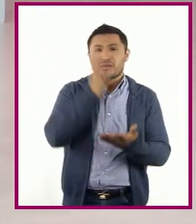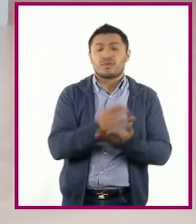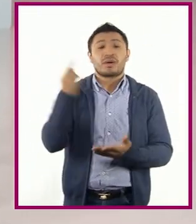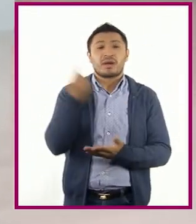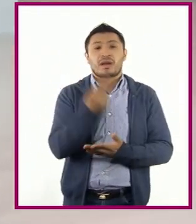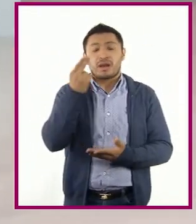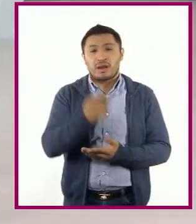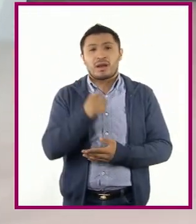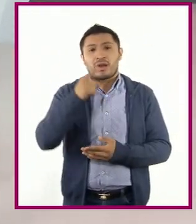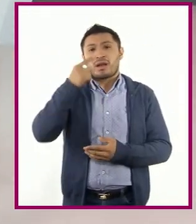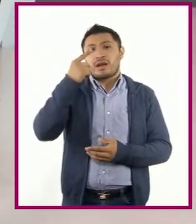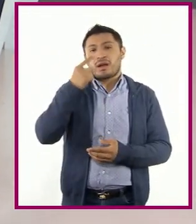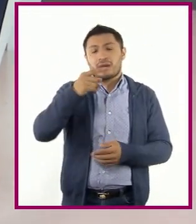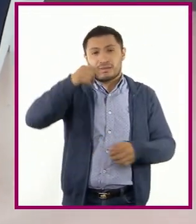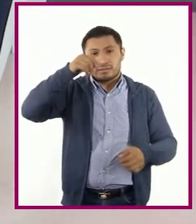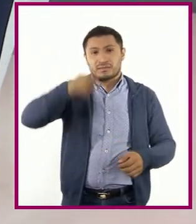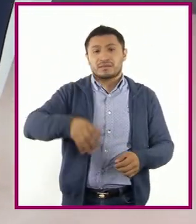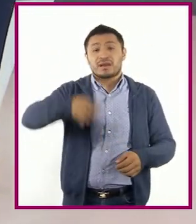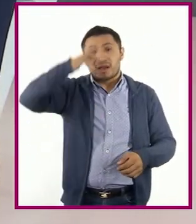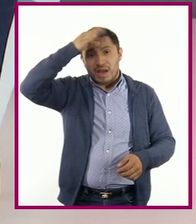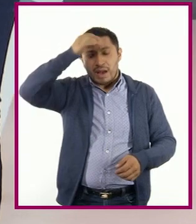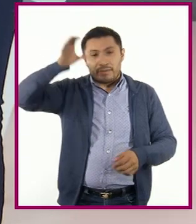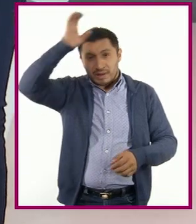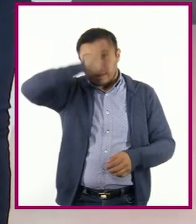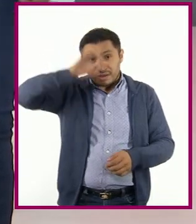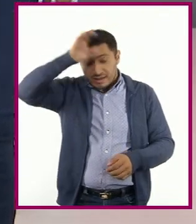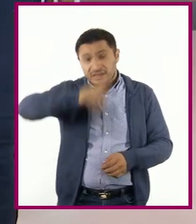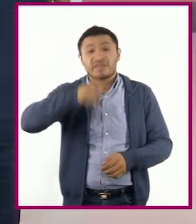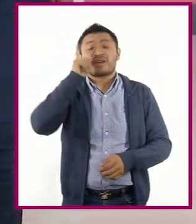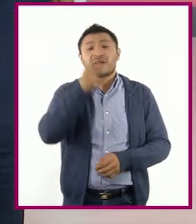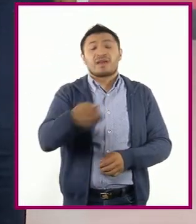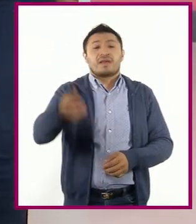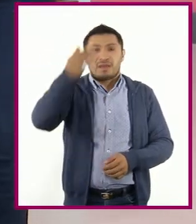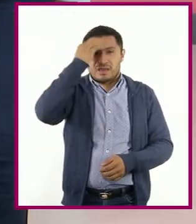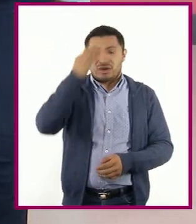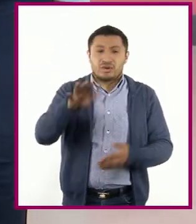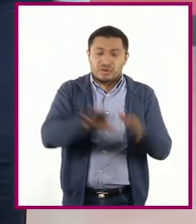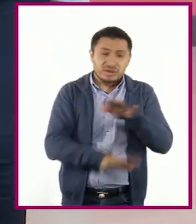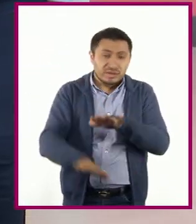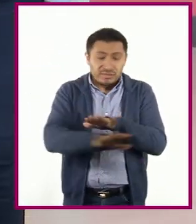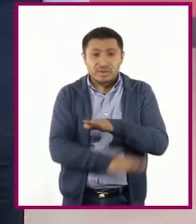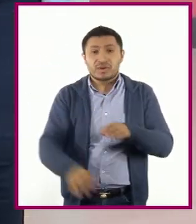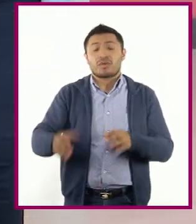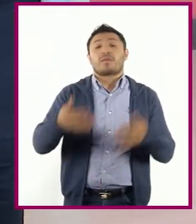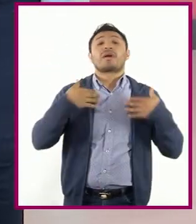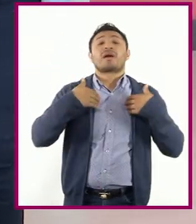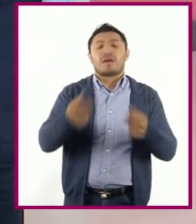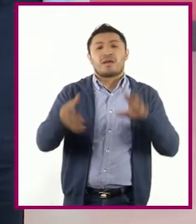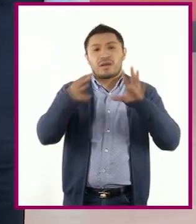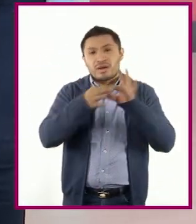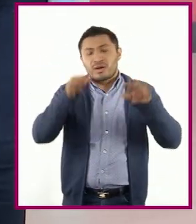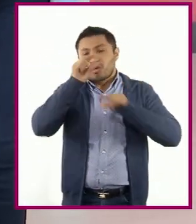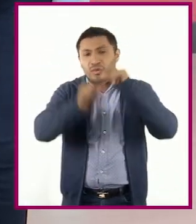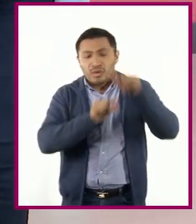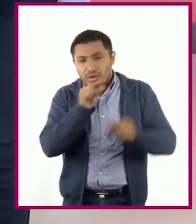forman dichos compuestos. A continuación, presentamos ejemplos, como el bicarbonato de